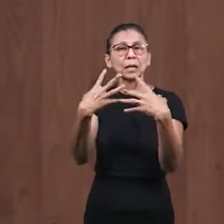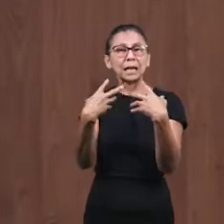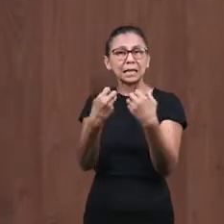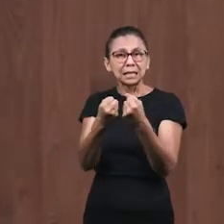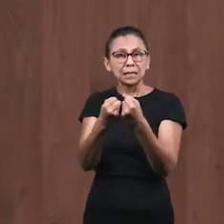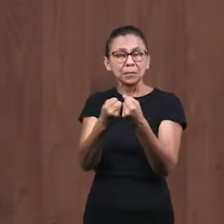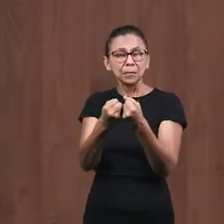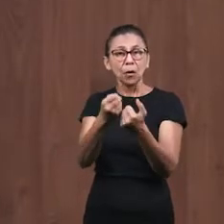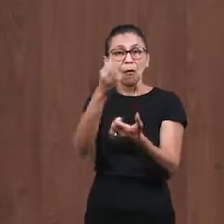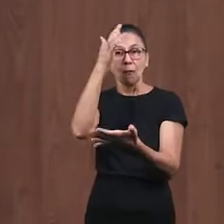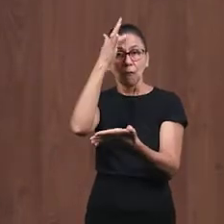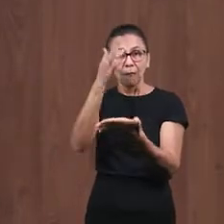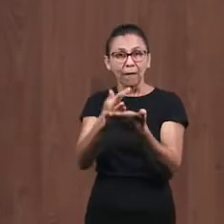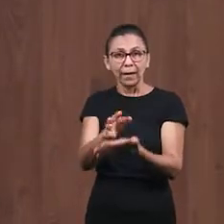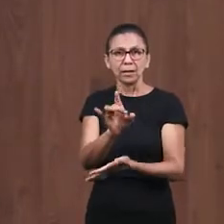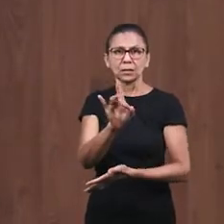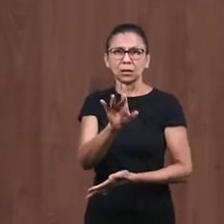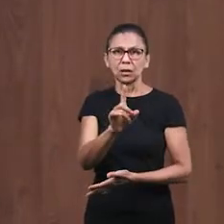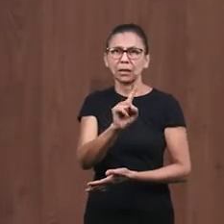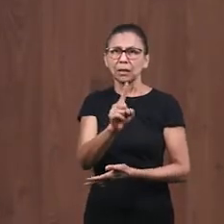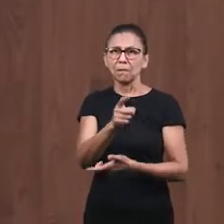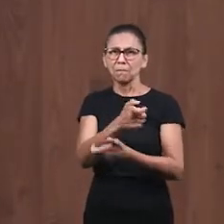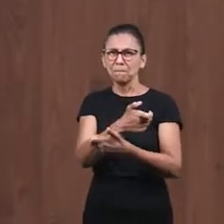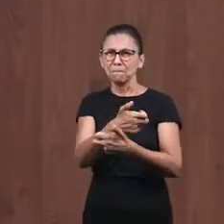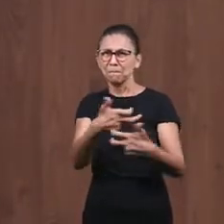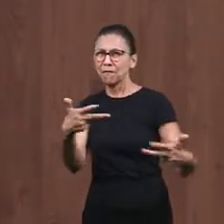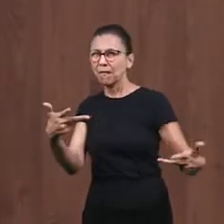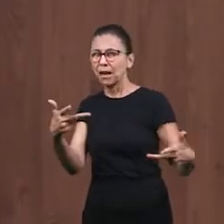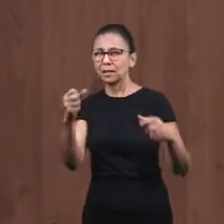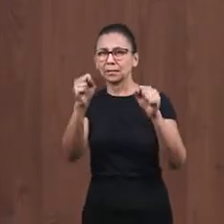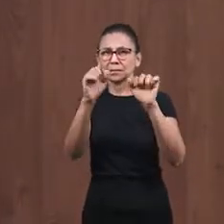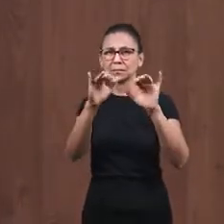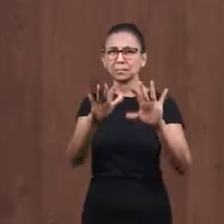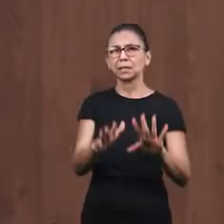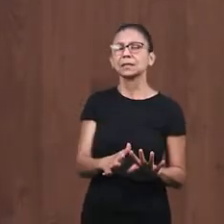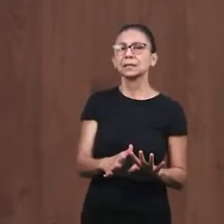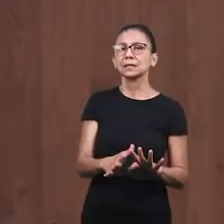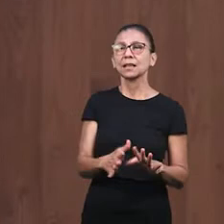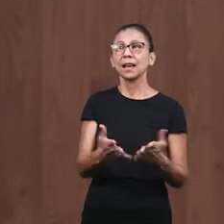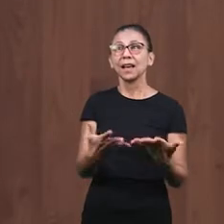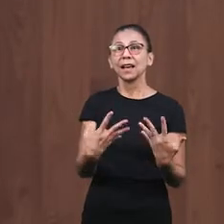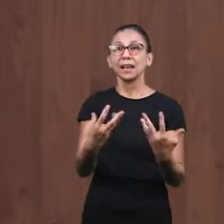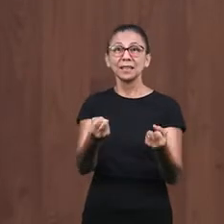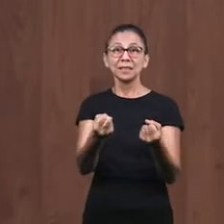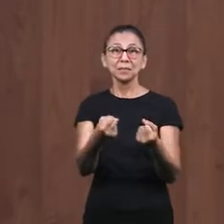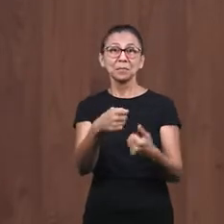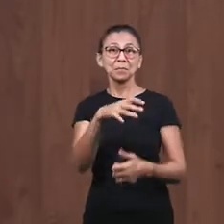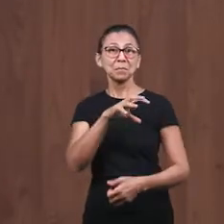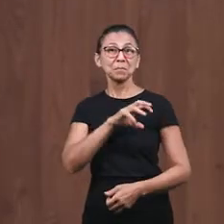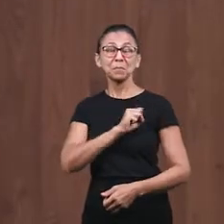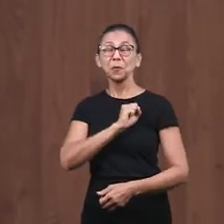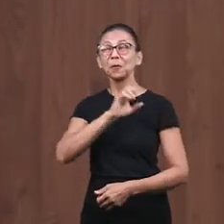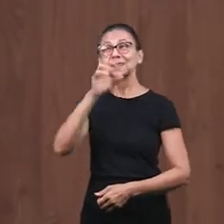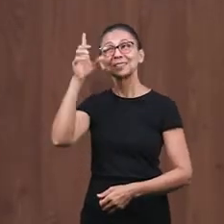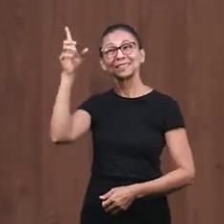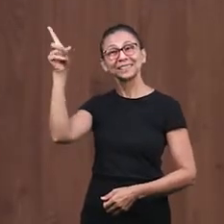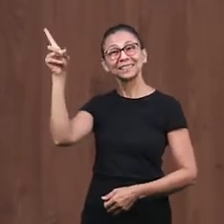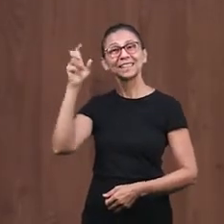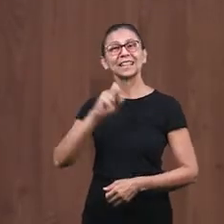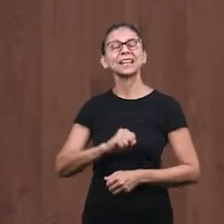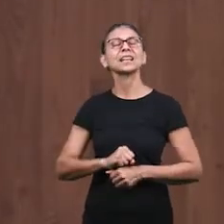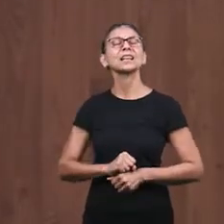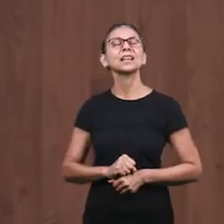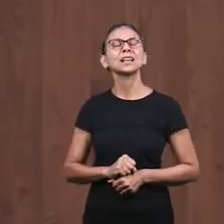que Timoteo recibió de Dios. Timoteo recibió muchas bendiciones. Recibió el amor de